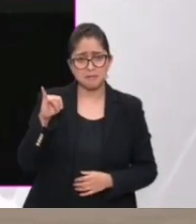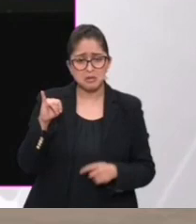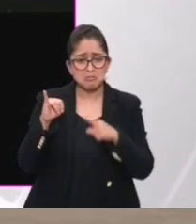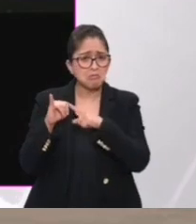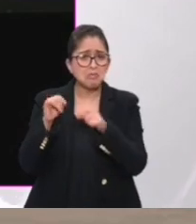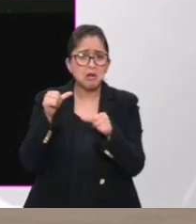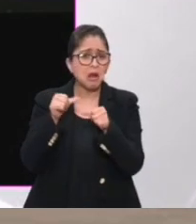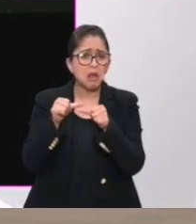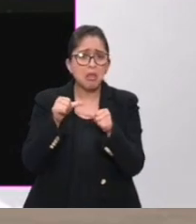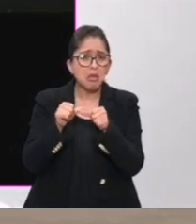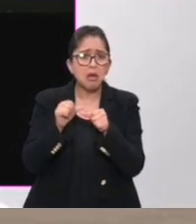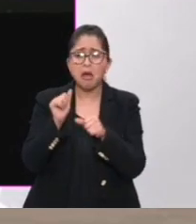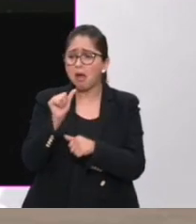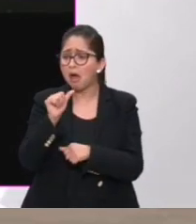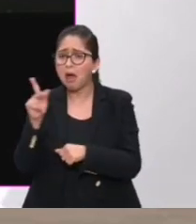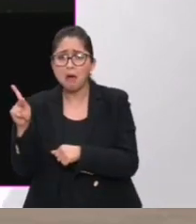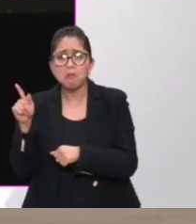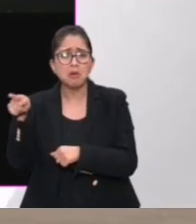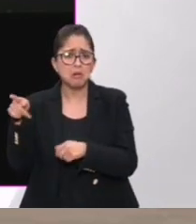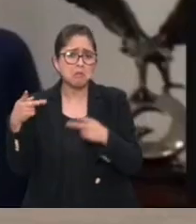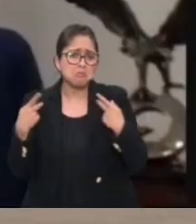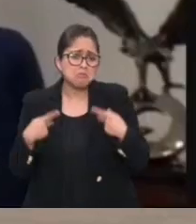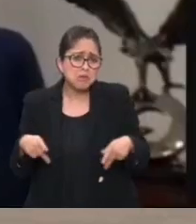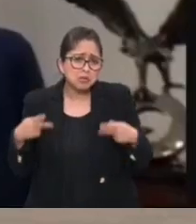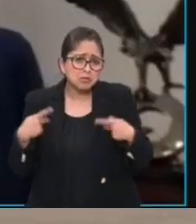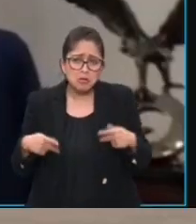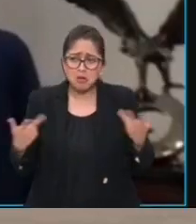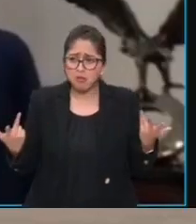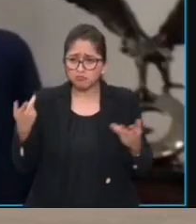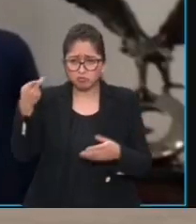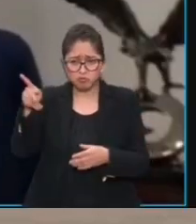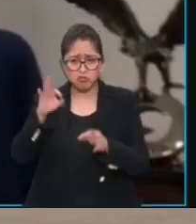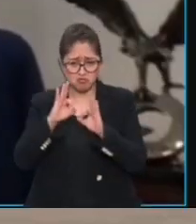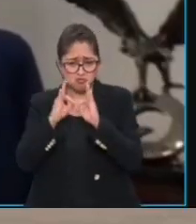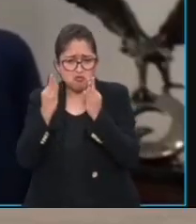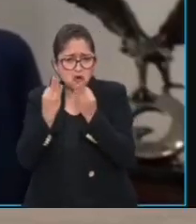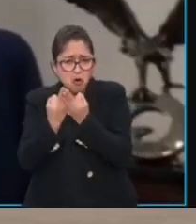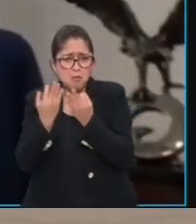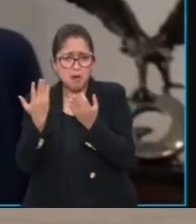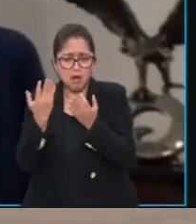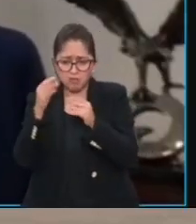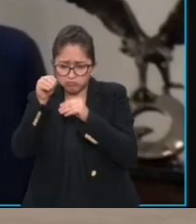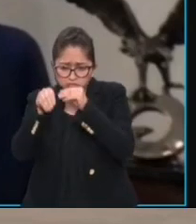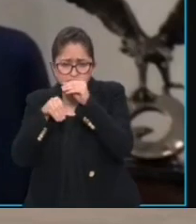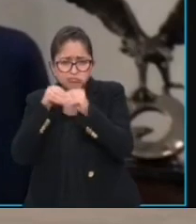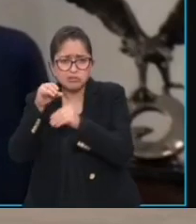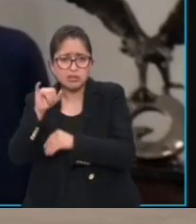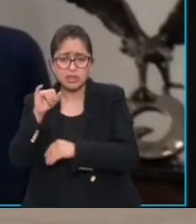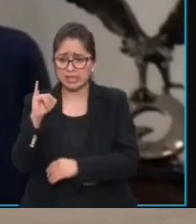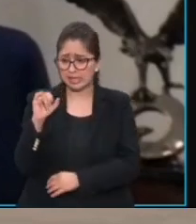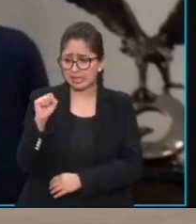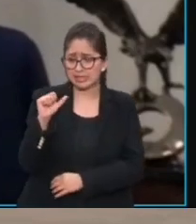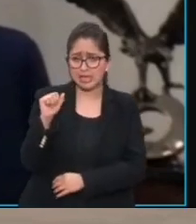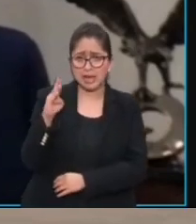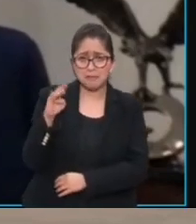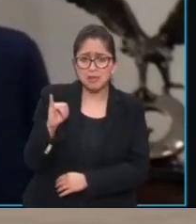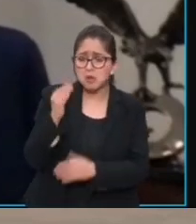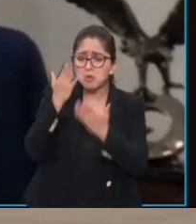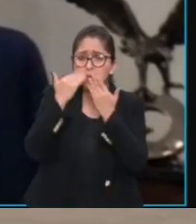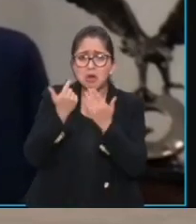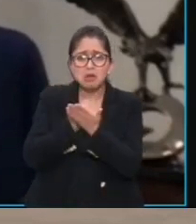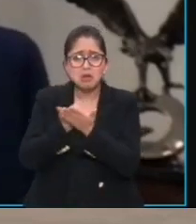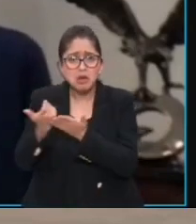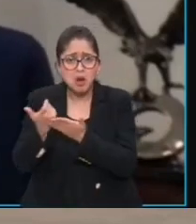plataforma dirigida por un personaje que es buena persona, pero no tiene capacidad técnica para operar el esquema. El INSABI no tiene recursos, el INSABI no